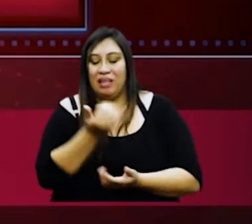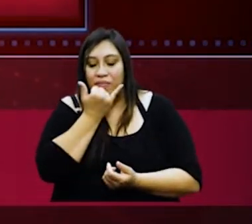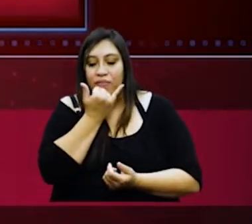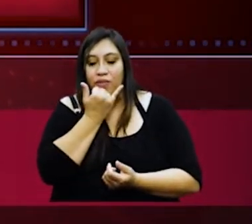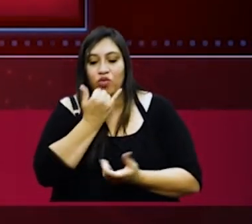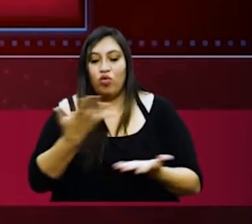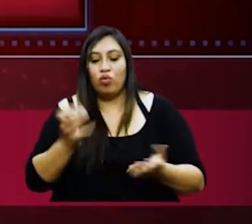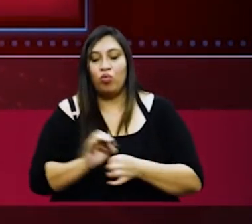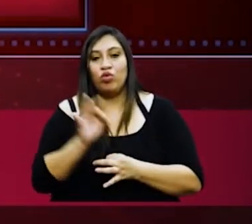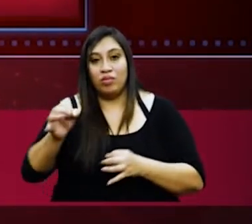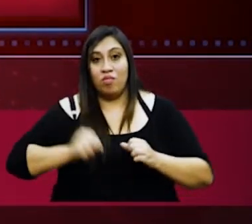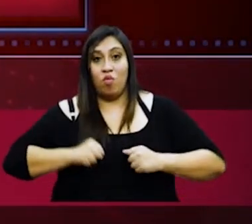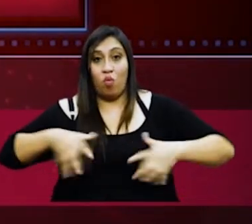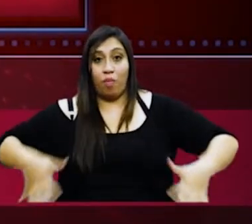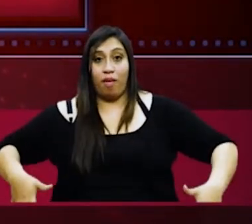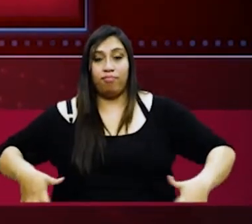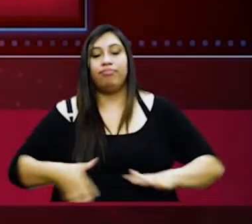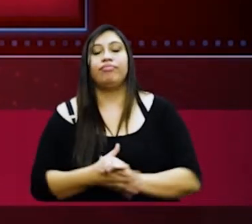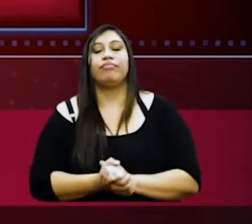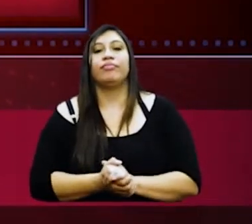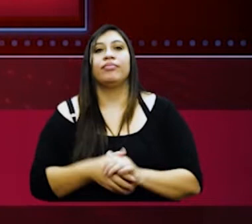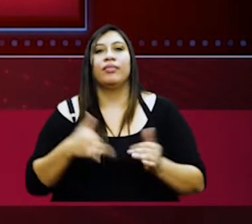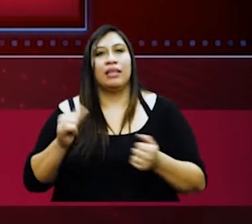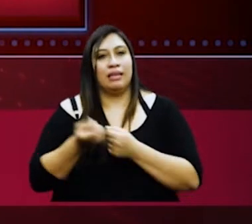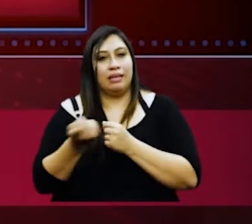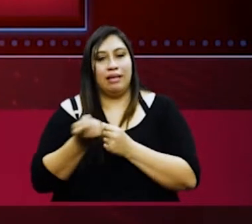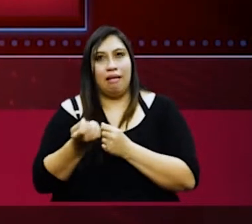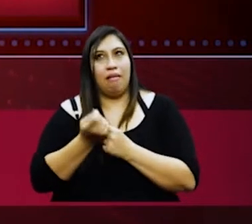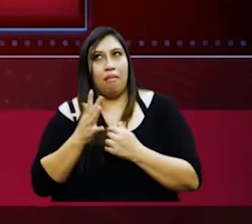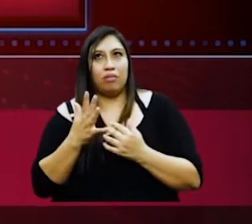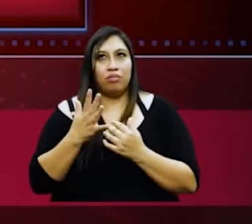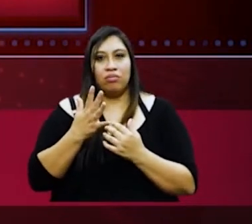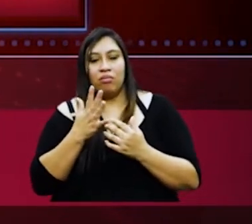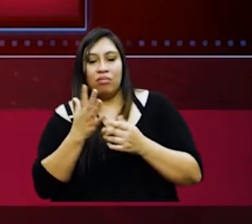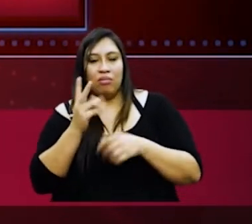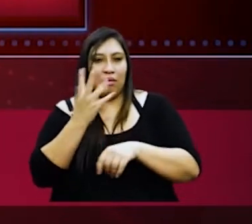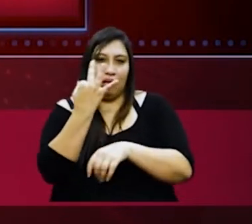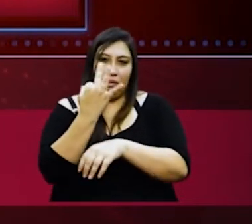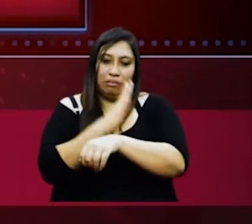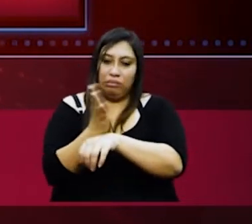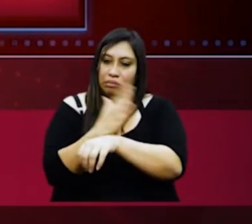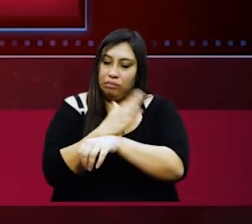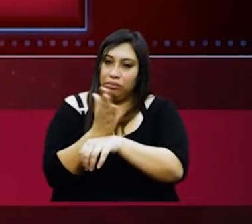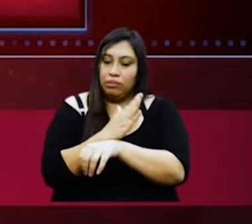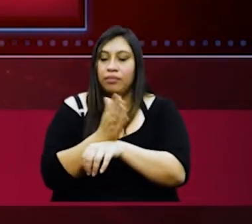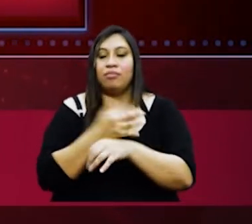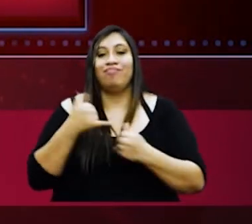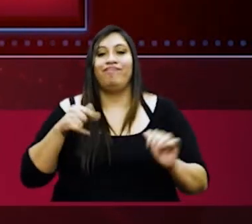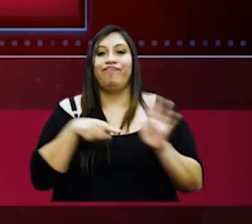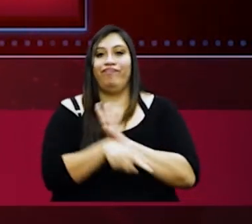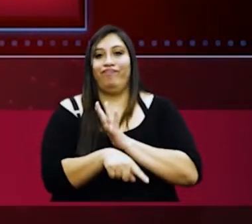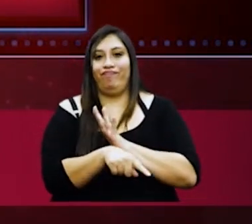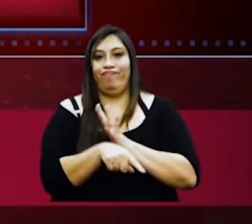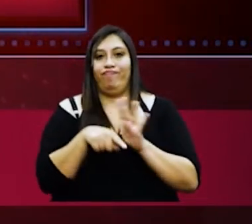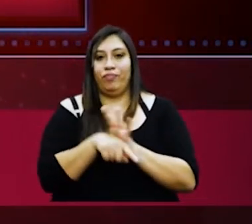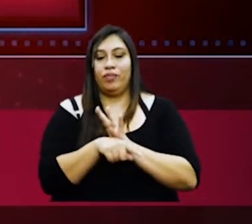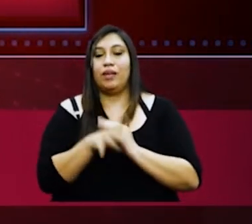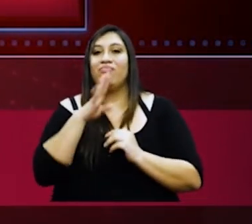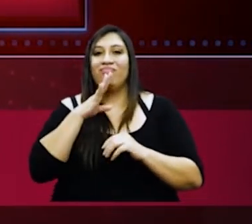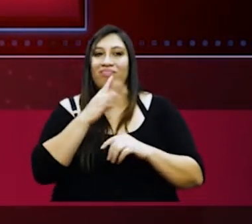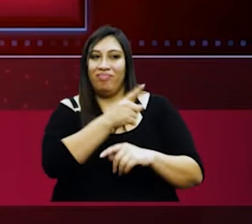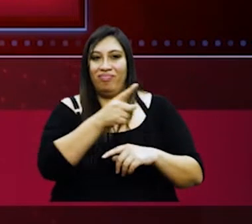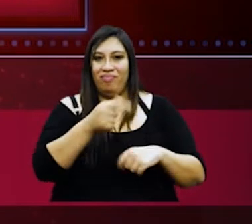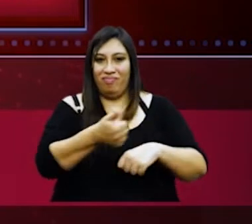hecho sucedido en el municipio de Cumbal, cerca de las 3 de la tarde. Fueron asesinados